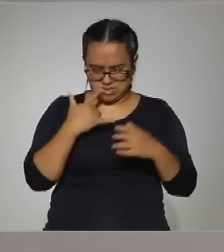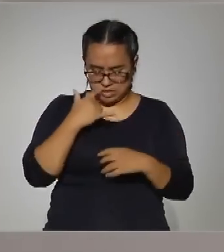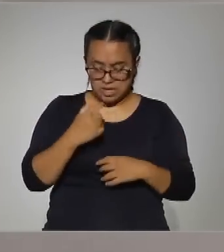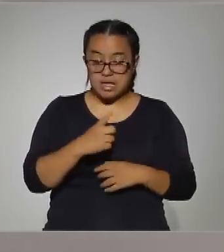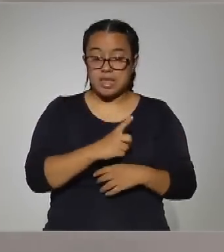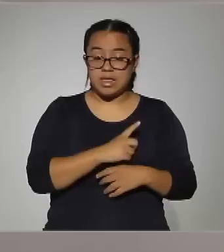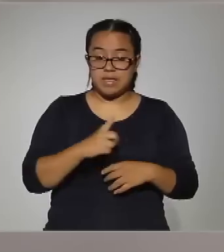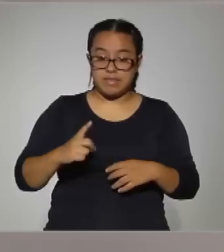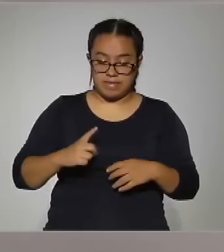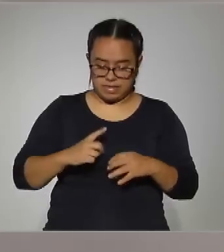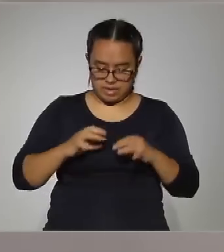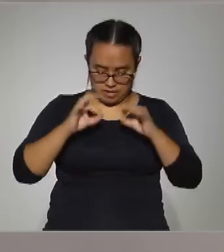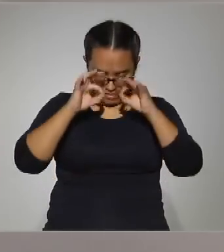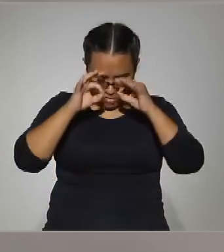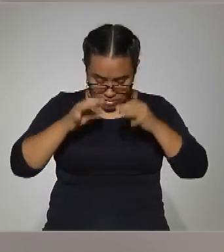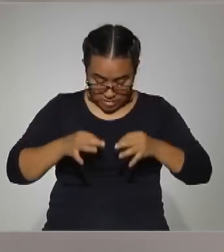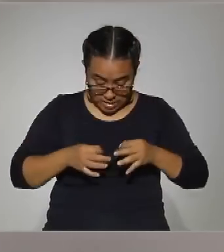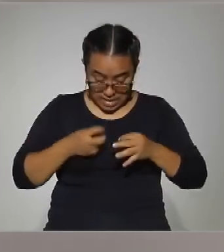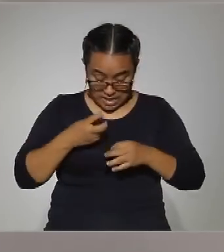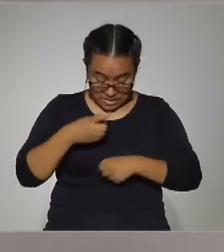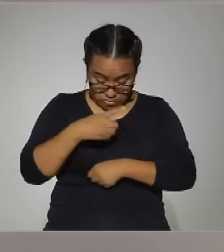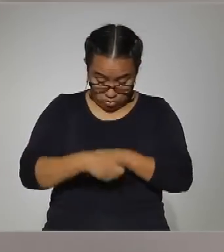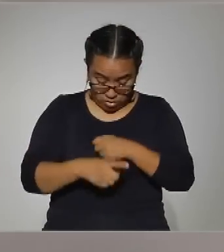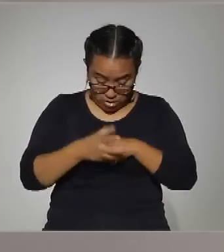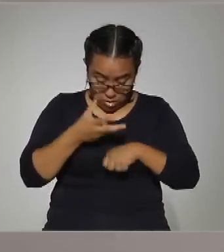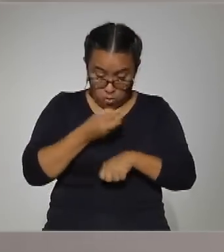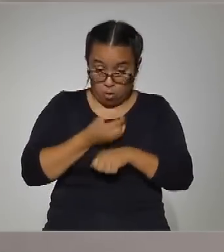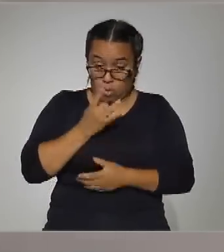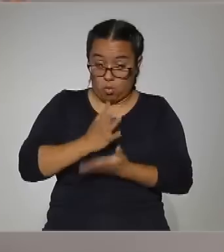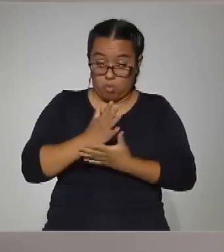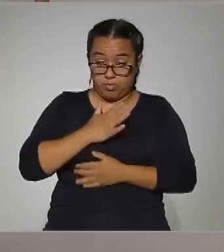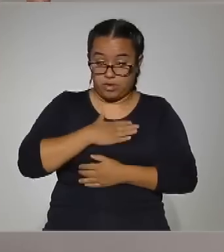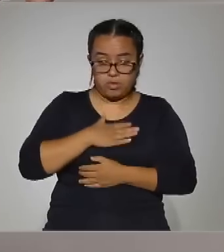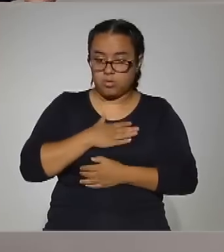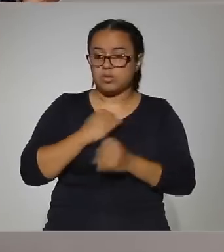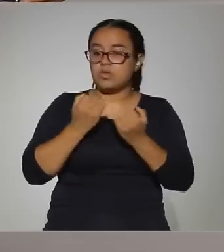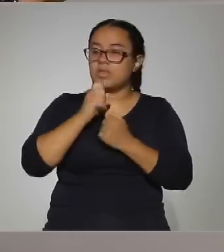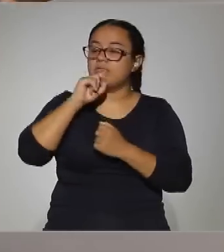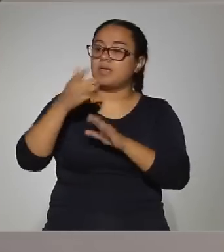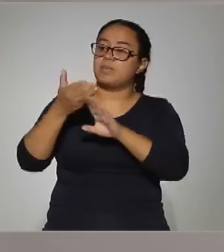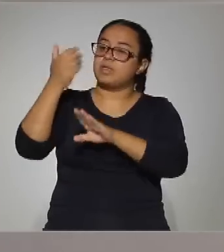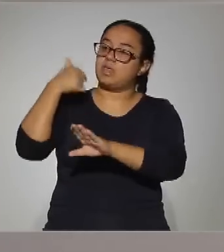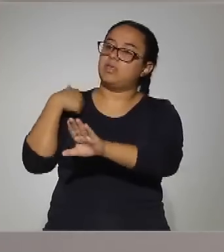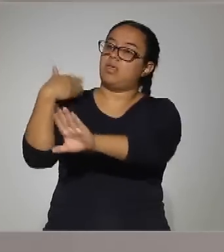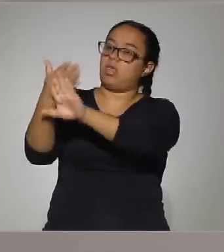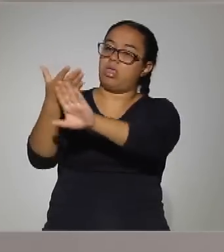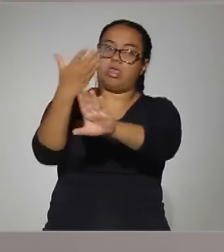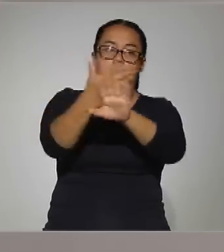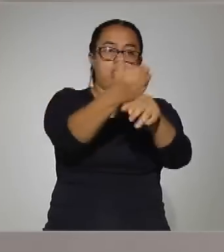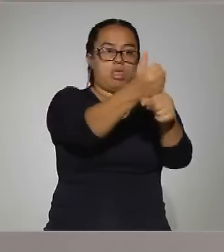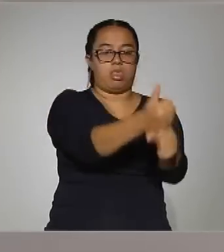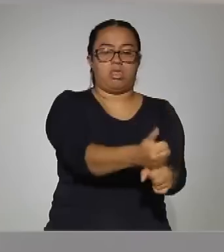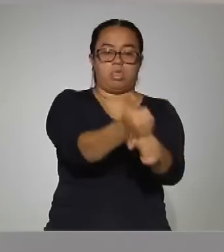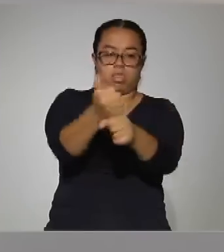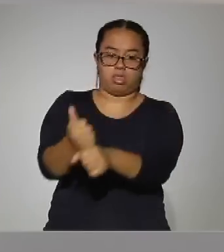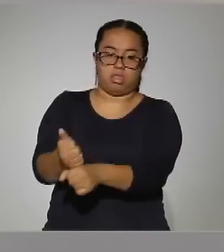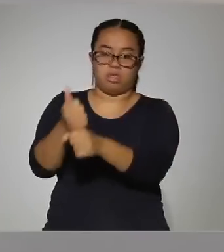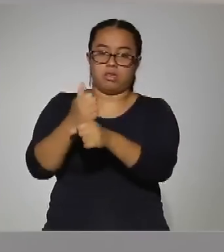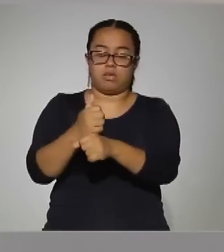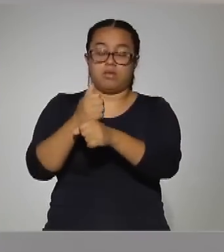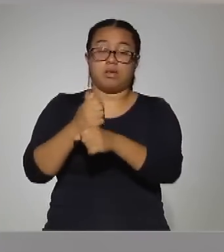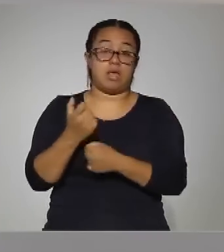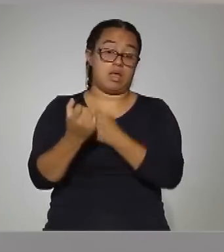y parte de curar el daño es no solo a mí, sino a todo el daño que hice por lo que estuve cargando. O sea,